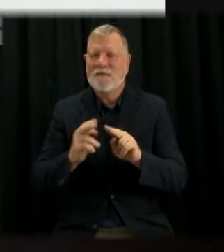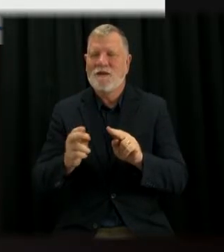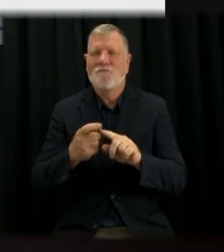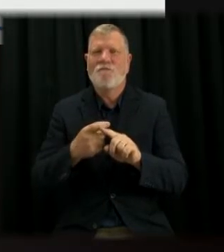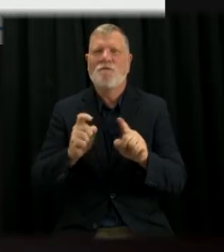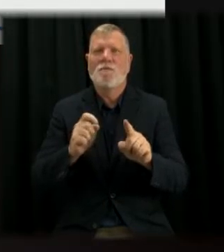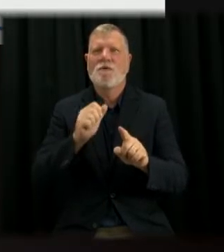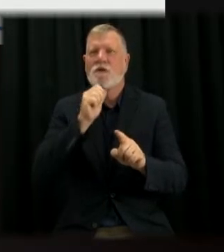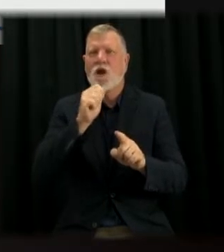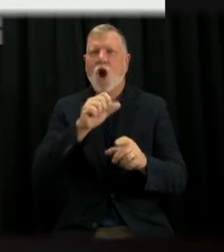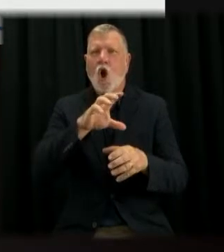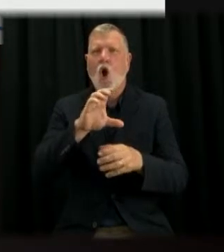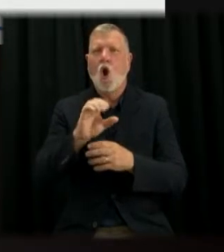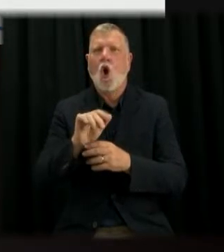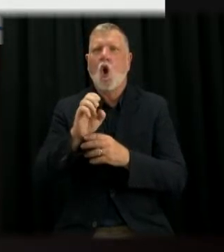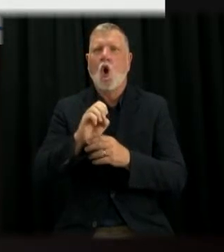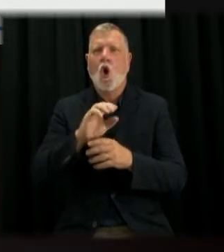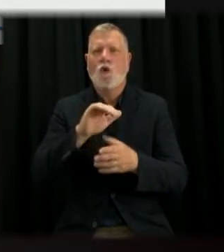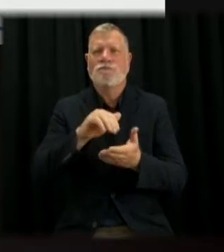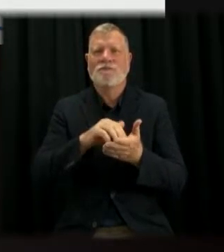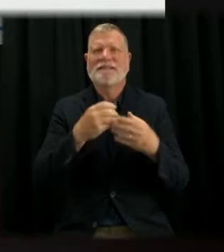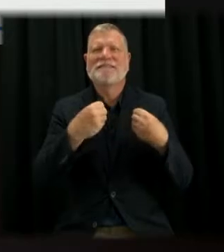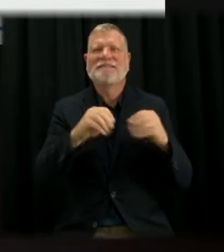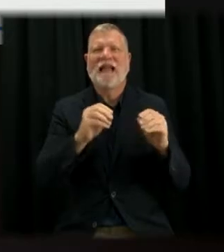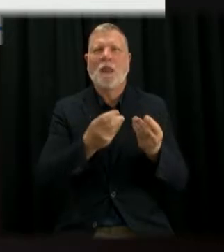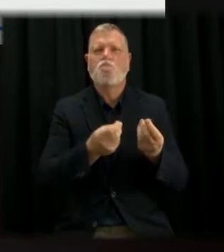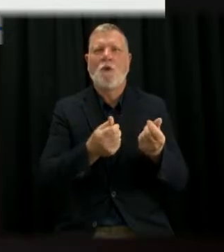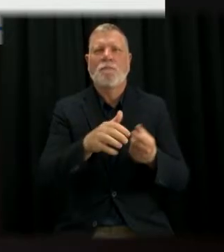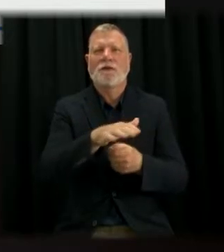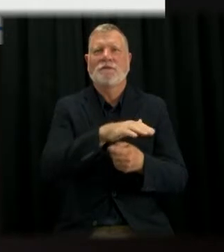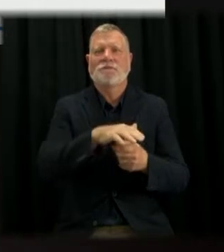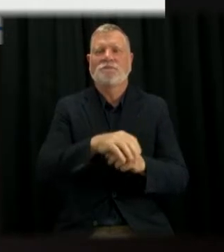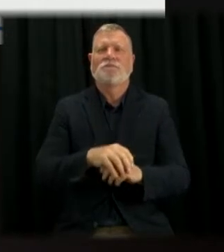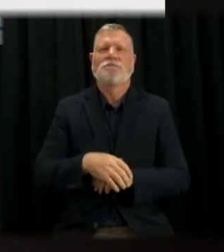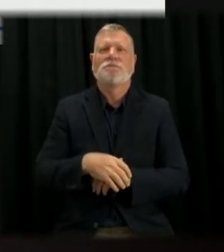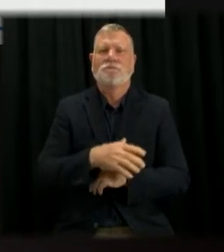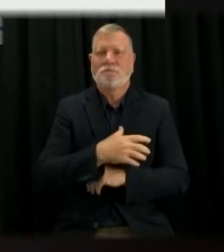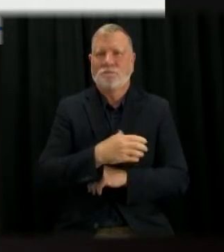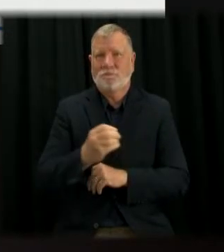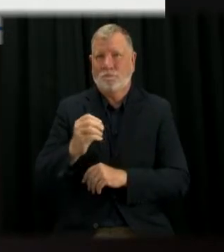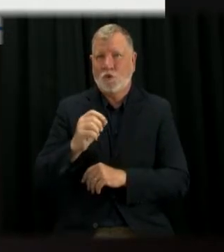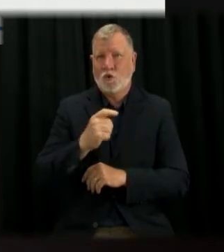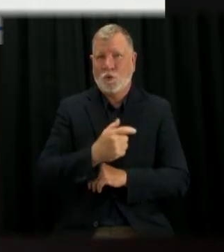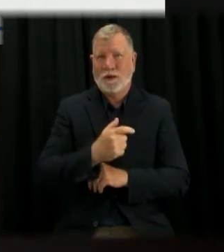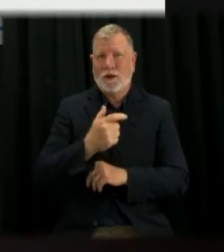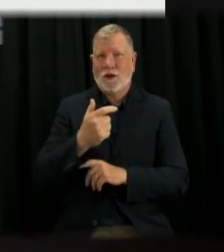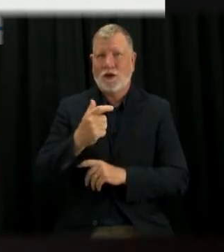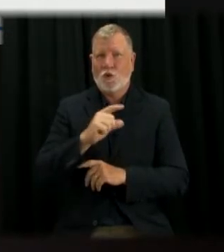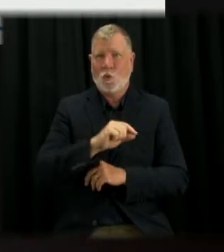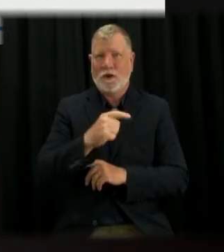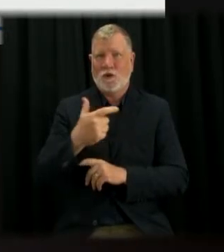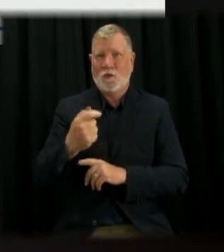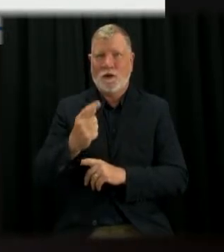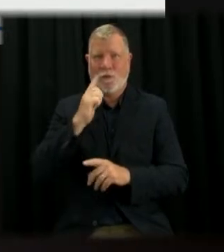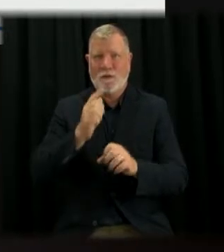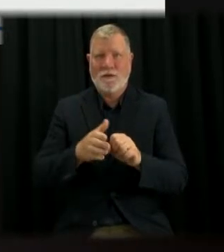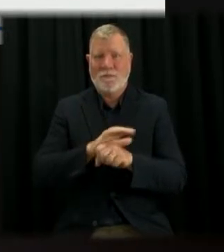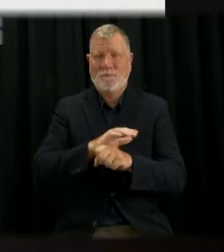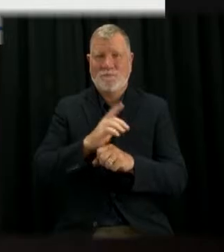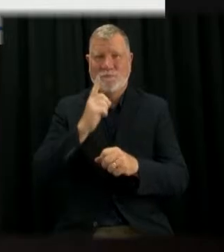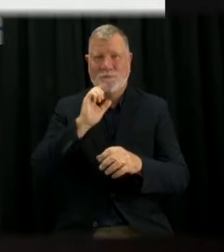de beneficios de se ha diversificado los ingresos para esta corporación. Los